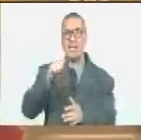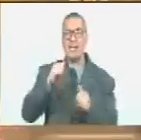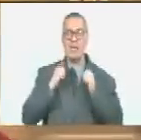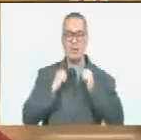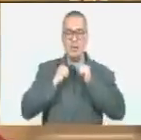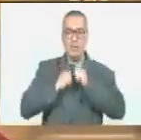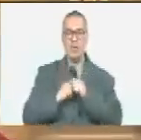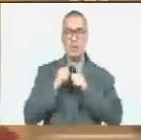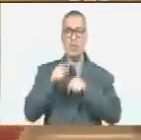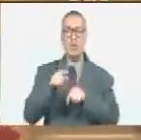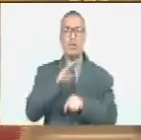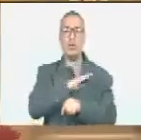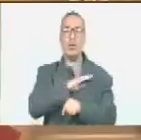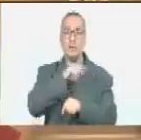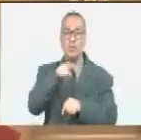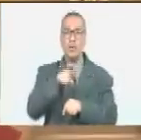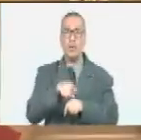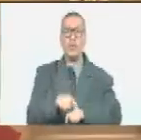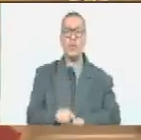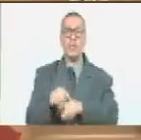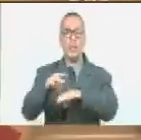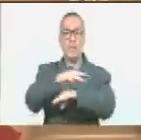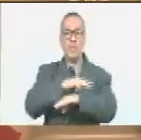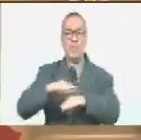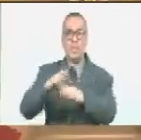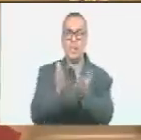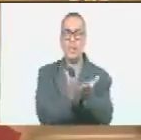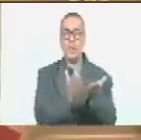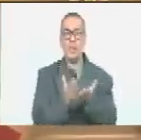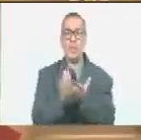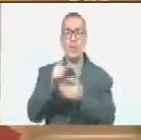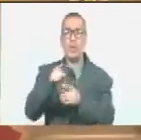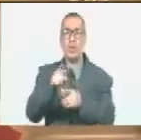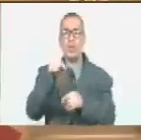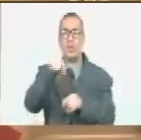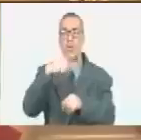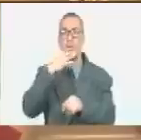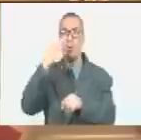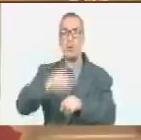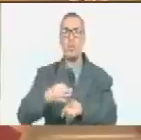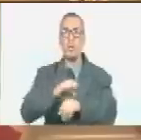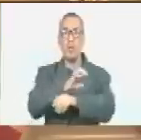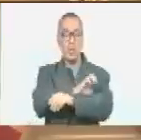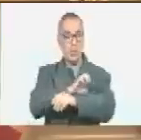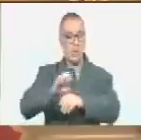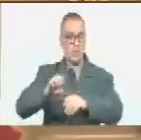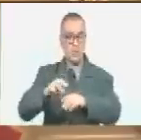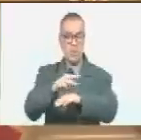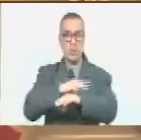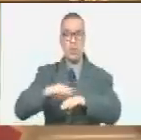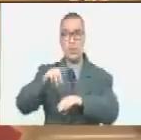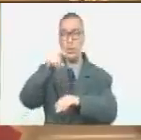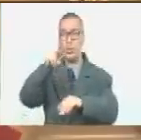Isturiz, quien para ese entonces era el ministro de Educación y quien vale la pena hoy mencionar a